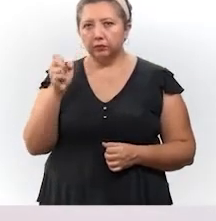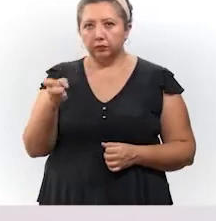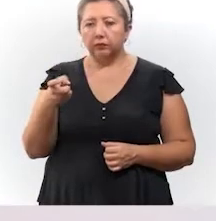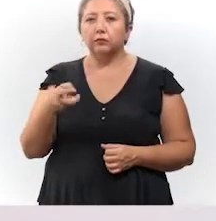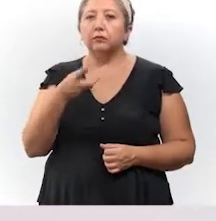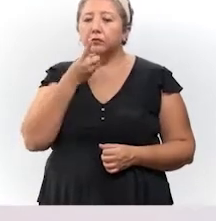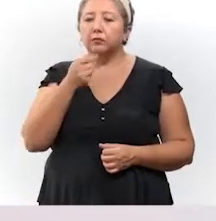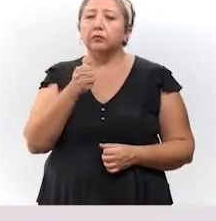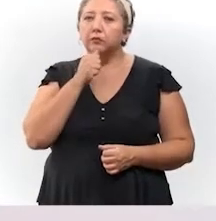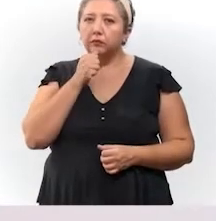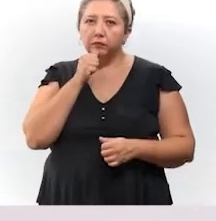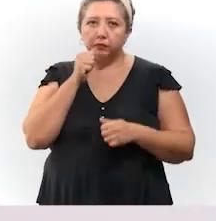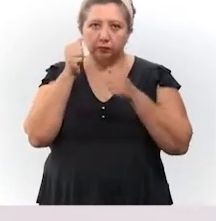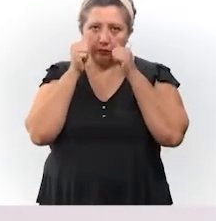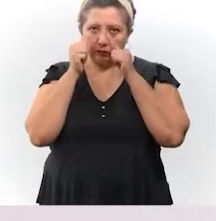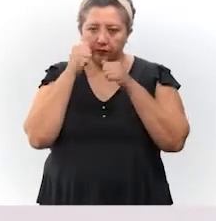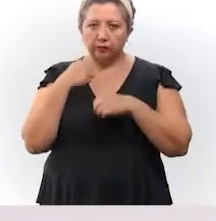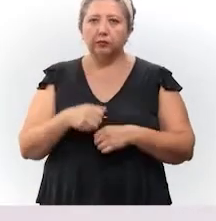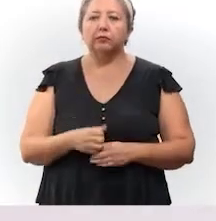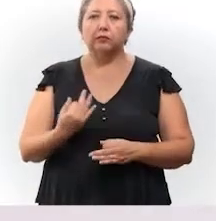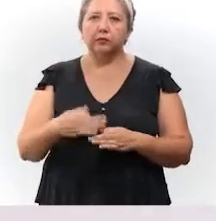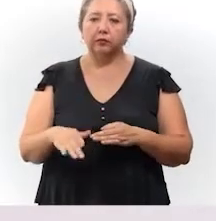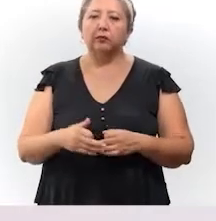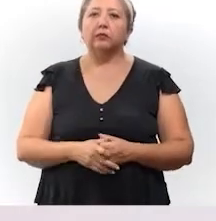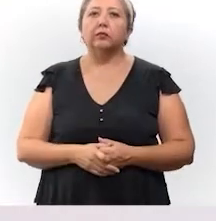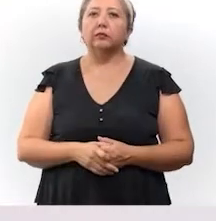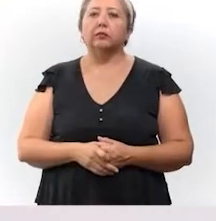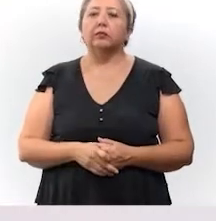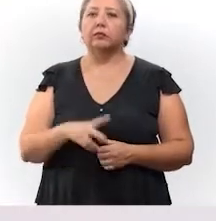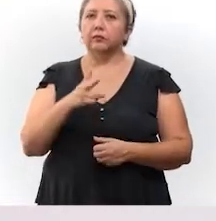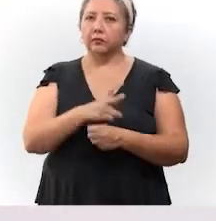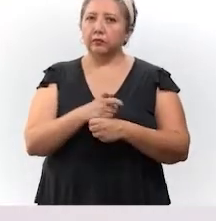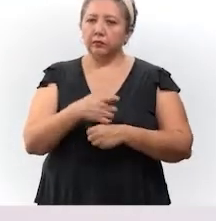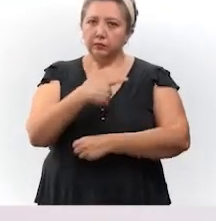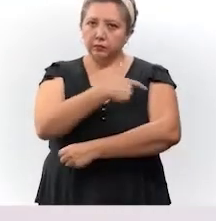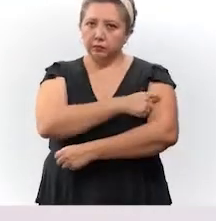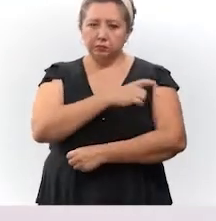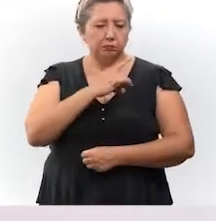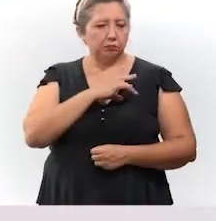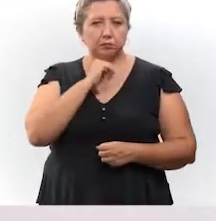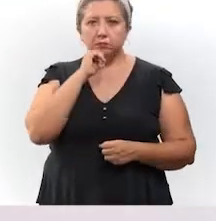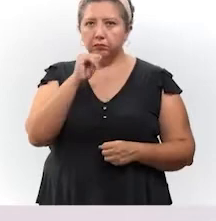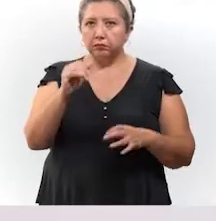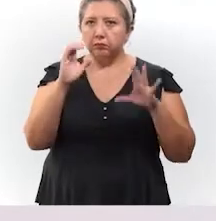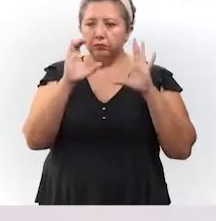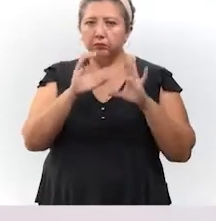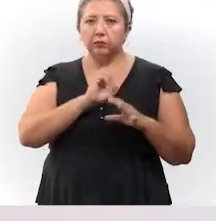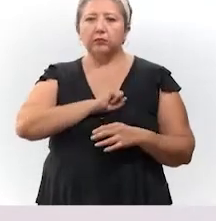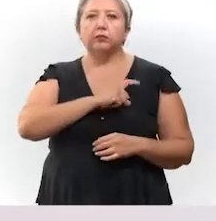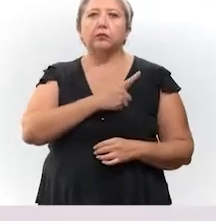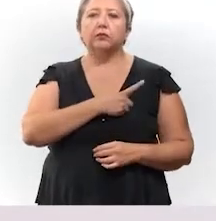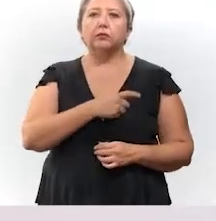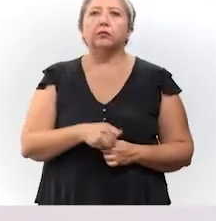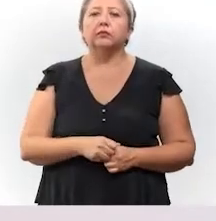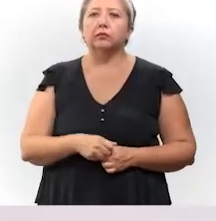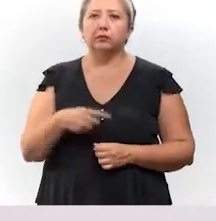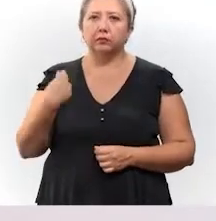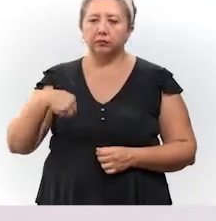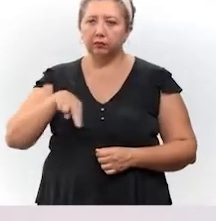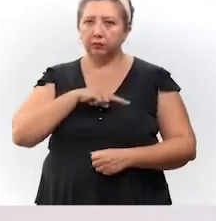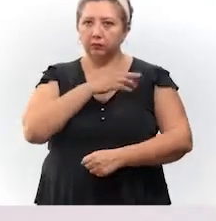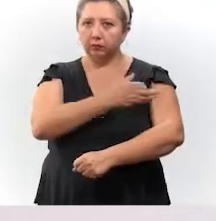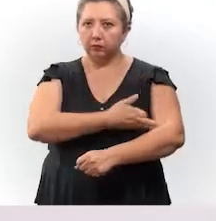que quedan pendientes de recibir su segunda dosis. Los invitamos a vacunarse sin temor para proteger nuestra salud y la de